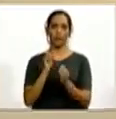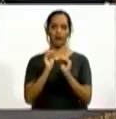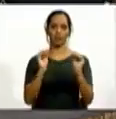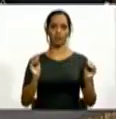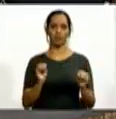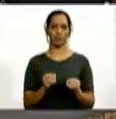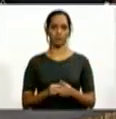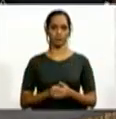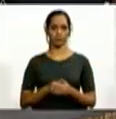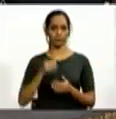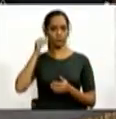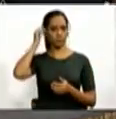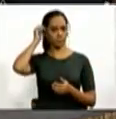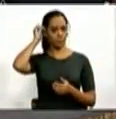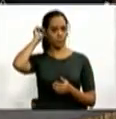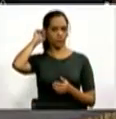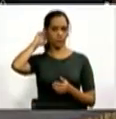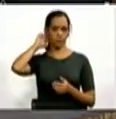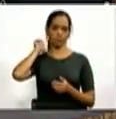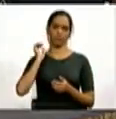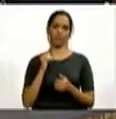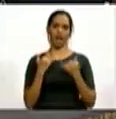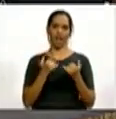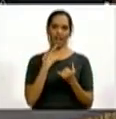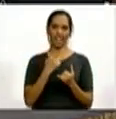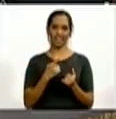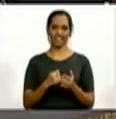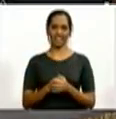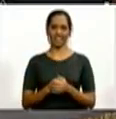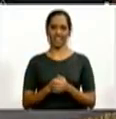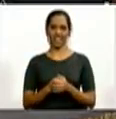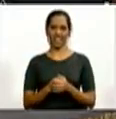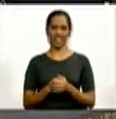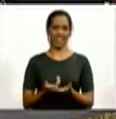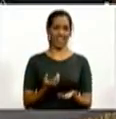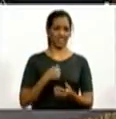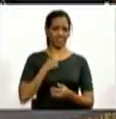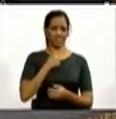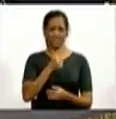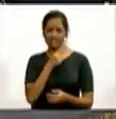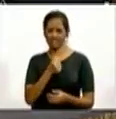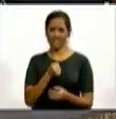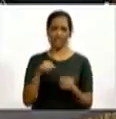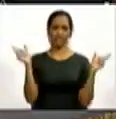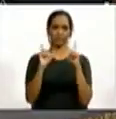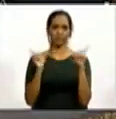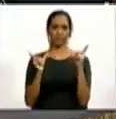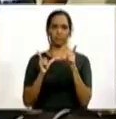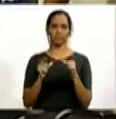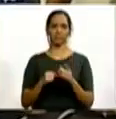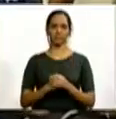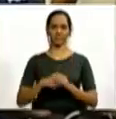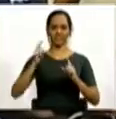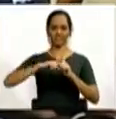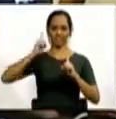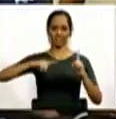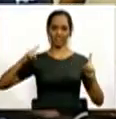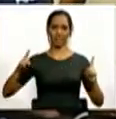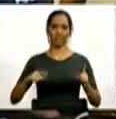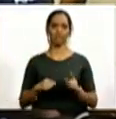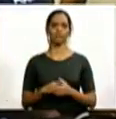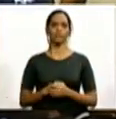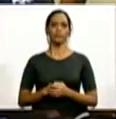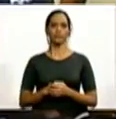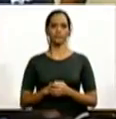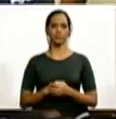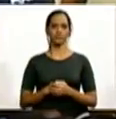Cinta chamba de un juga ahí que le dicen ahora el taser de la televisión. El taser le dicen a Luis. No, el taser no es el electroshock, como dijeron allá. El